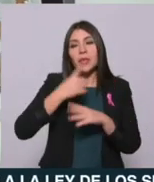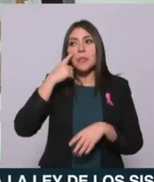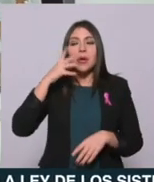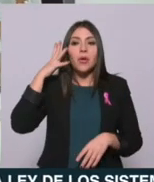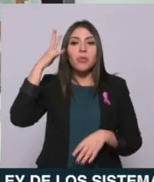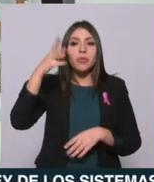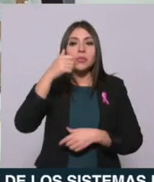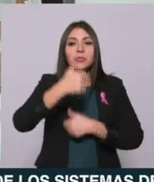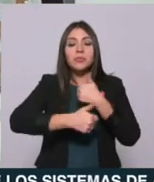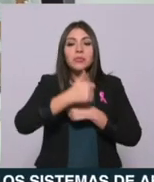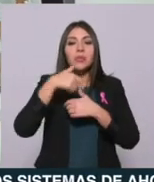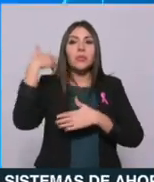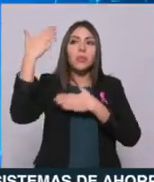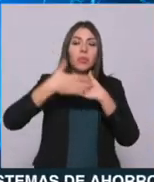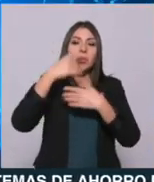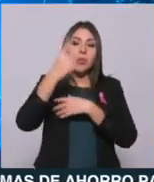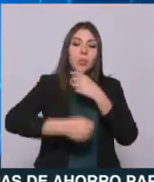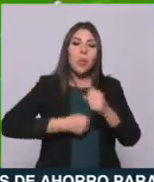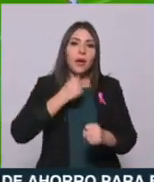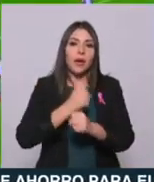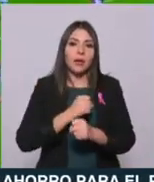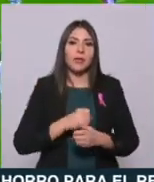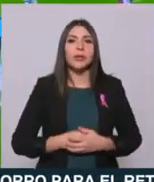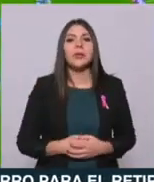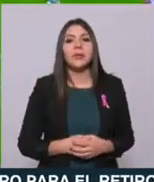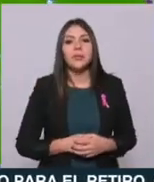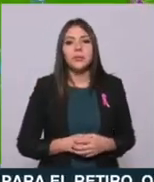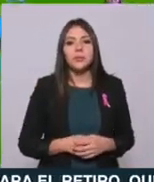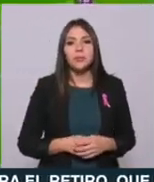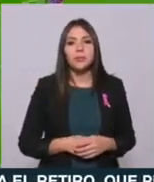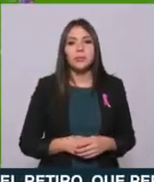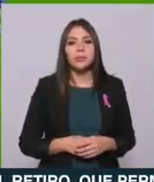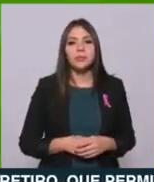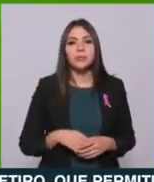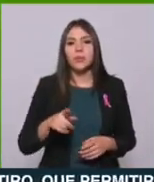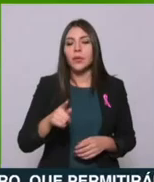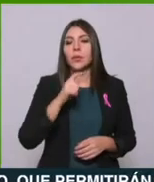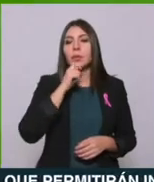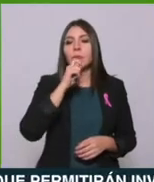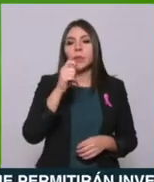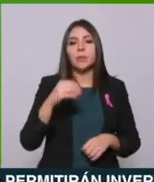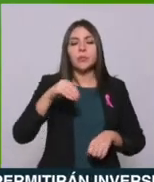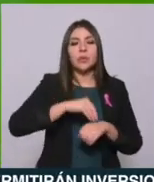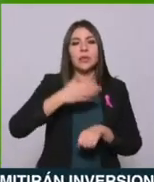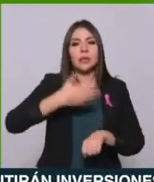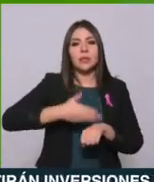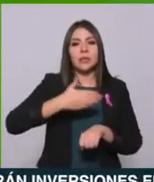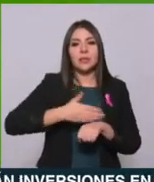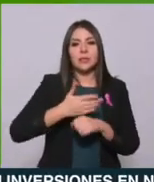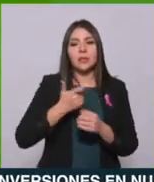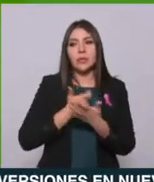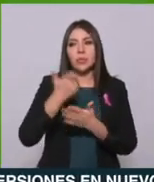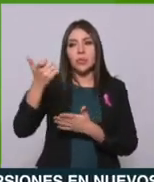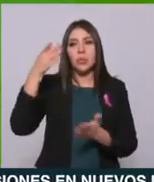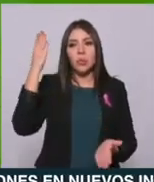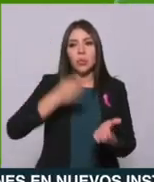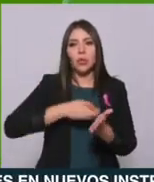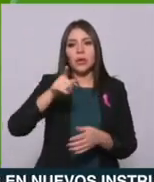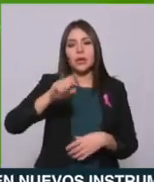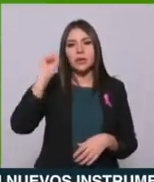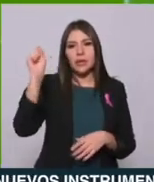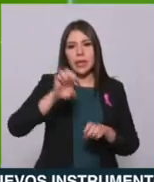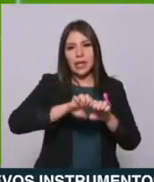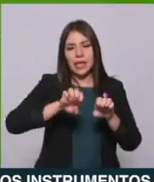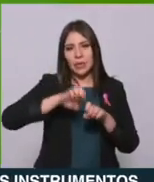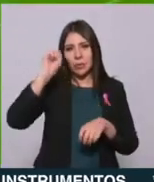justa veraniega del año entrante. Una amonestación y una sanción económica fueron los castigos para el Atlético San Luis de la